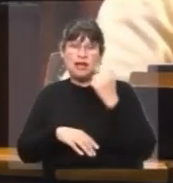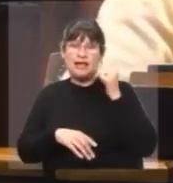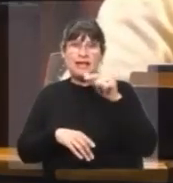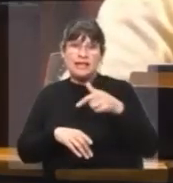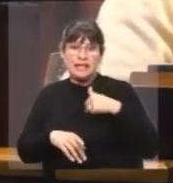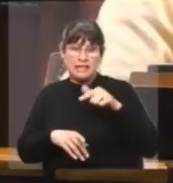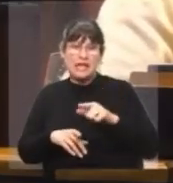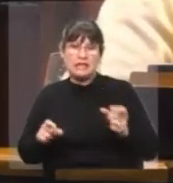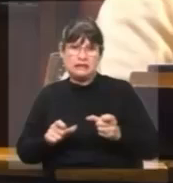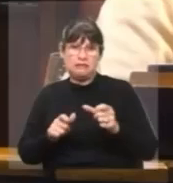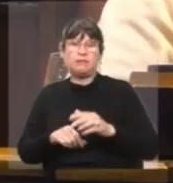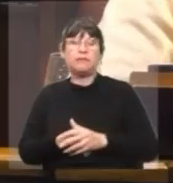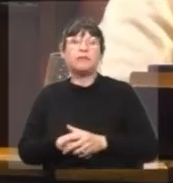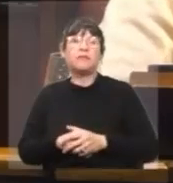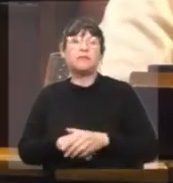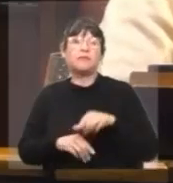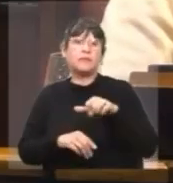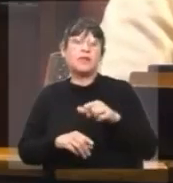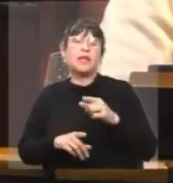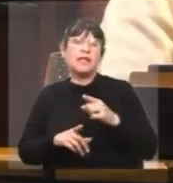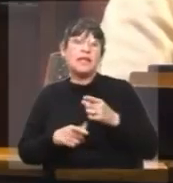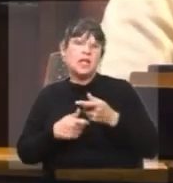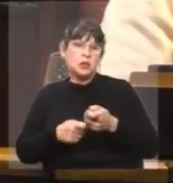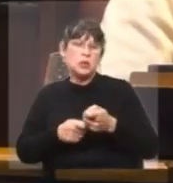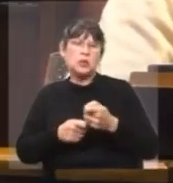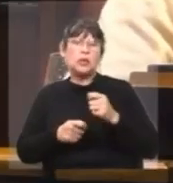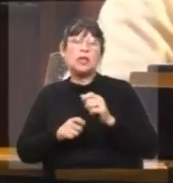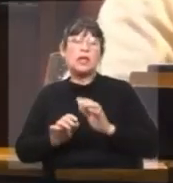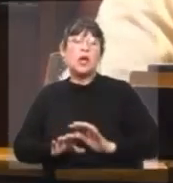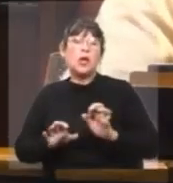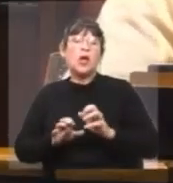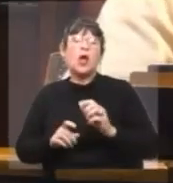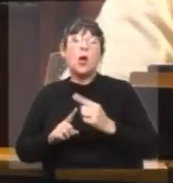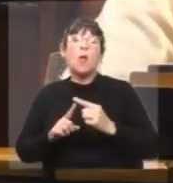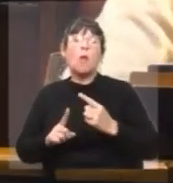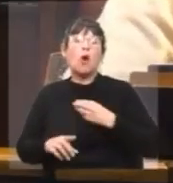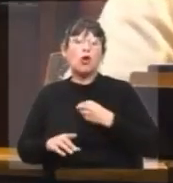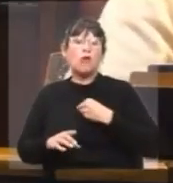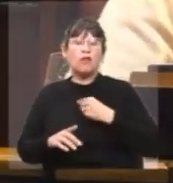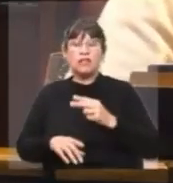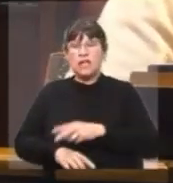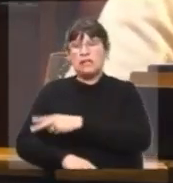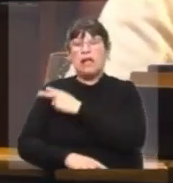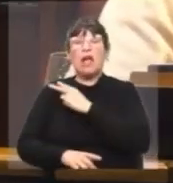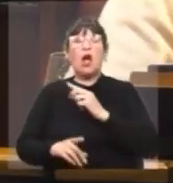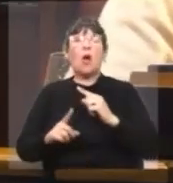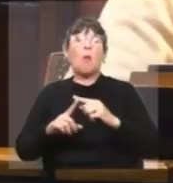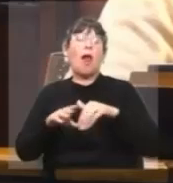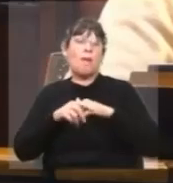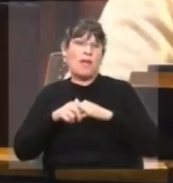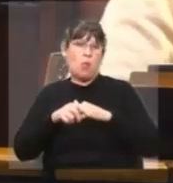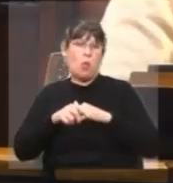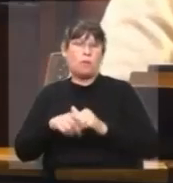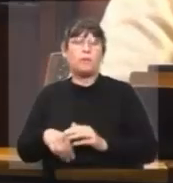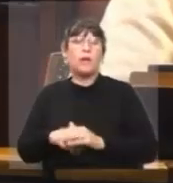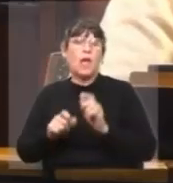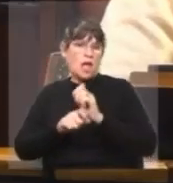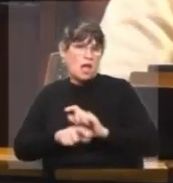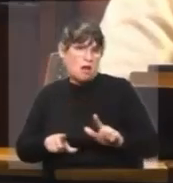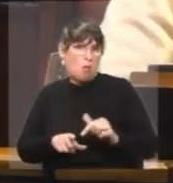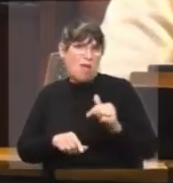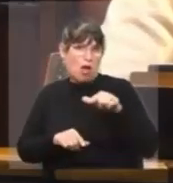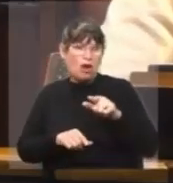estos hechos perpetrados por personal que ingresó por confianza y ascendió por amiguismo y lo peor es que la